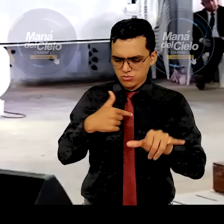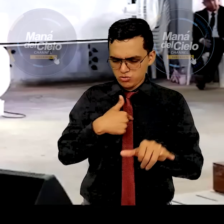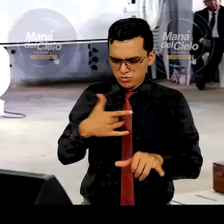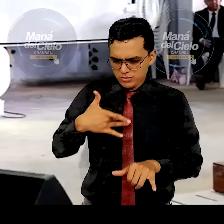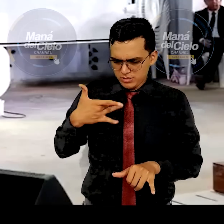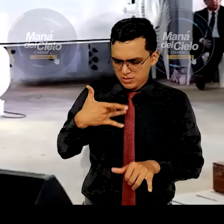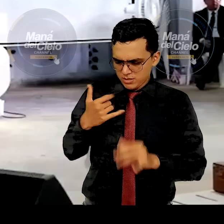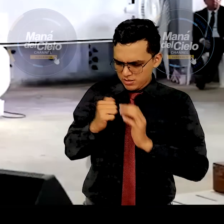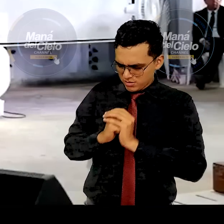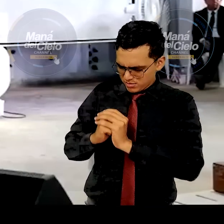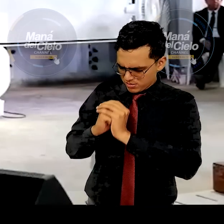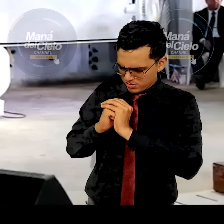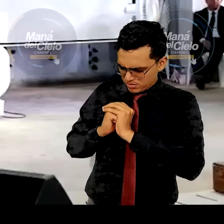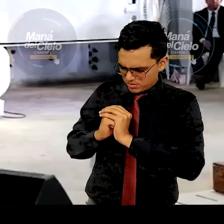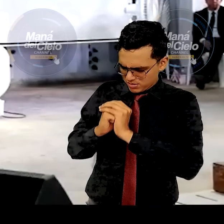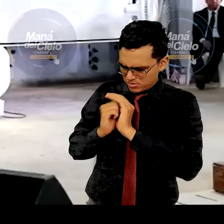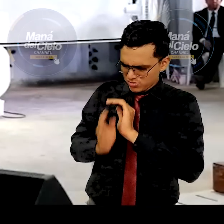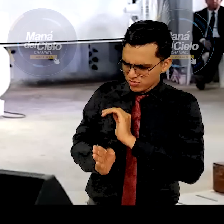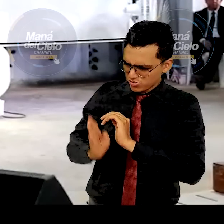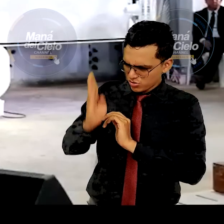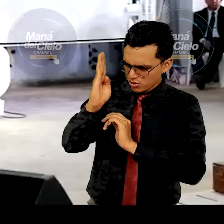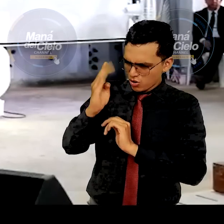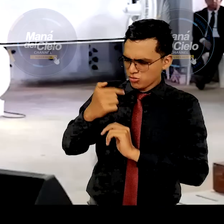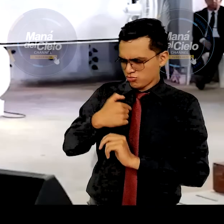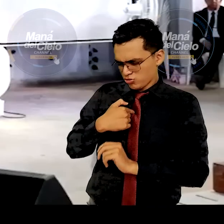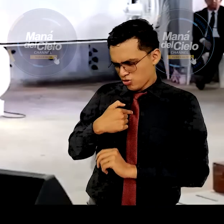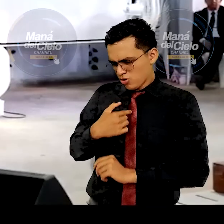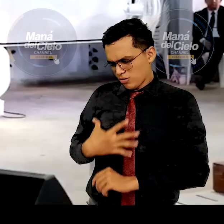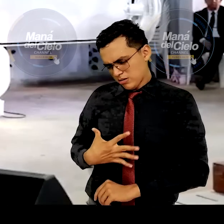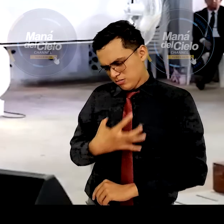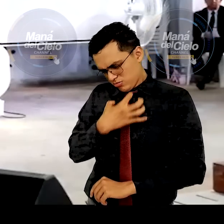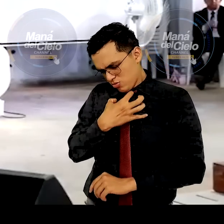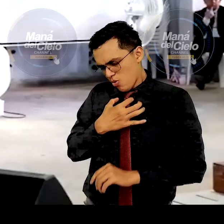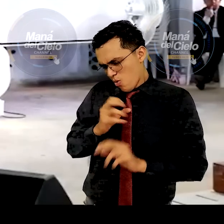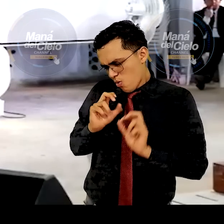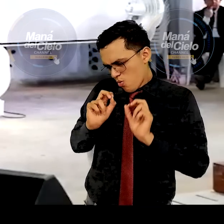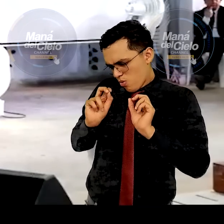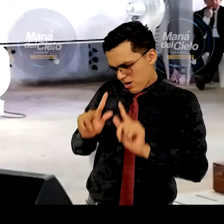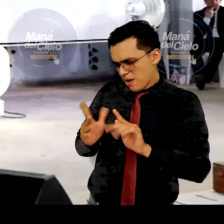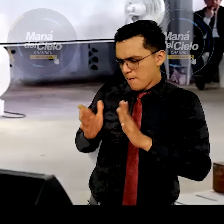Pero que mis hijas, ¿por qué tienen que morir de cáncer? Que se mueran, sí, tienen que morirse, pero ¿por qué de cáncer?